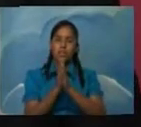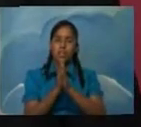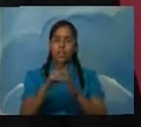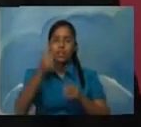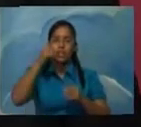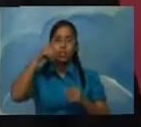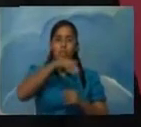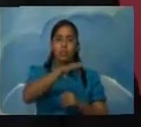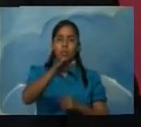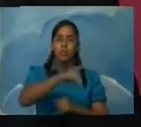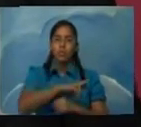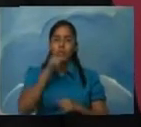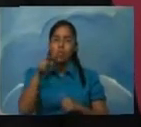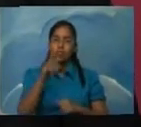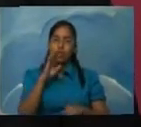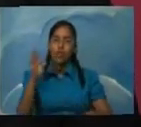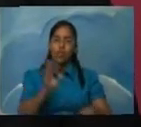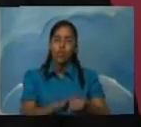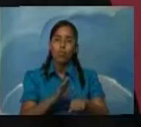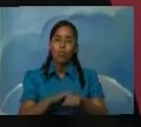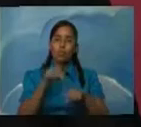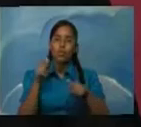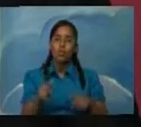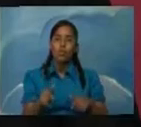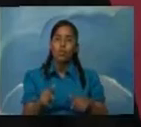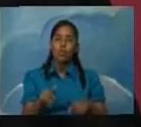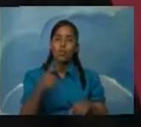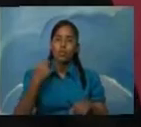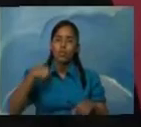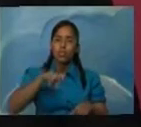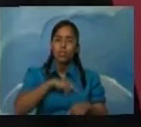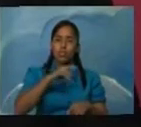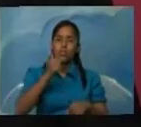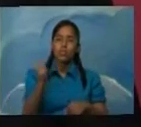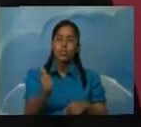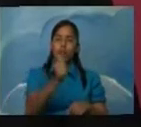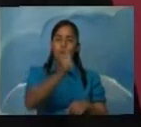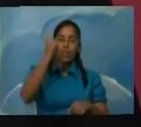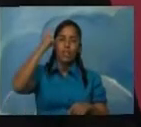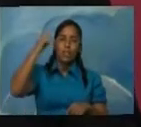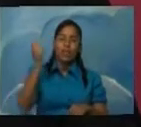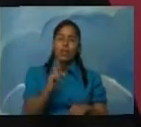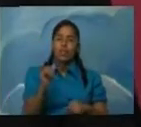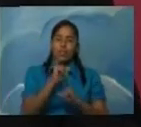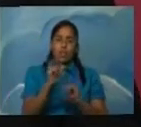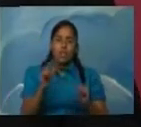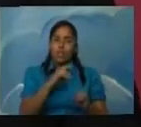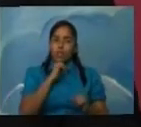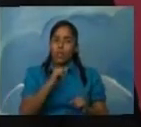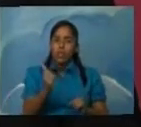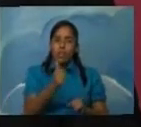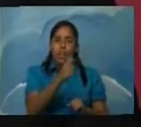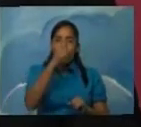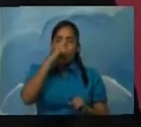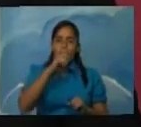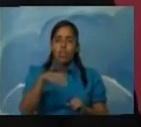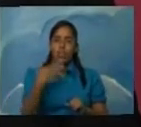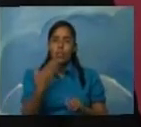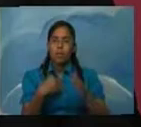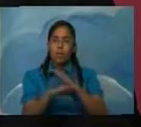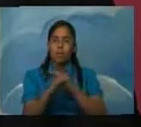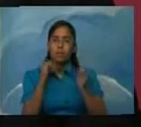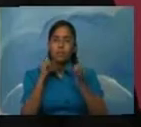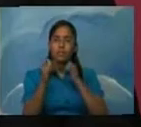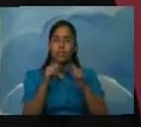¿Se cumple eso en nosotros? Por supuesto que sí, se cumple cada día. Ya no es cada año que vamos a celebrar nosotros la fiesta de